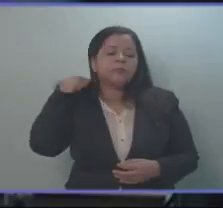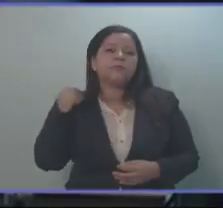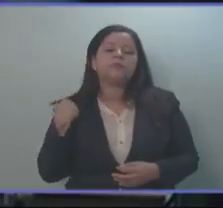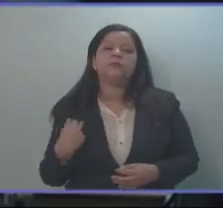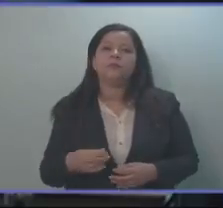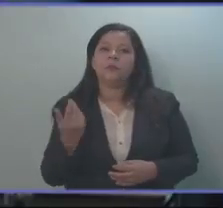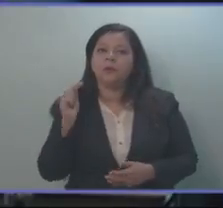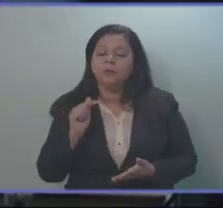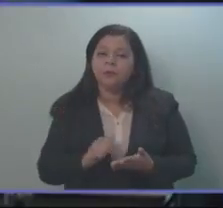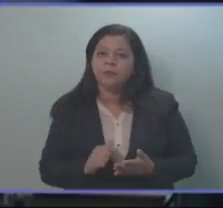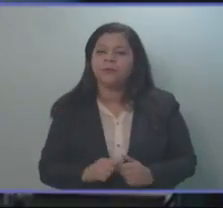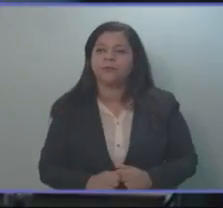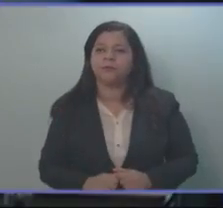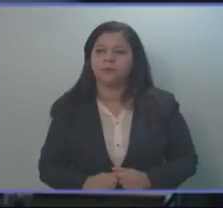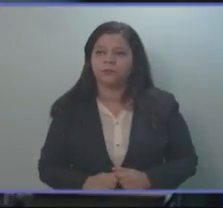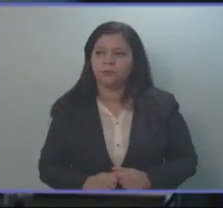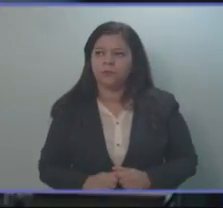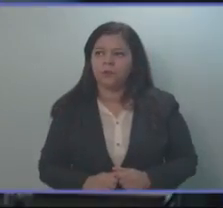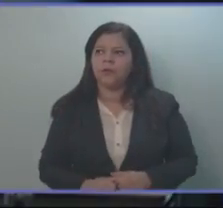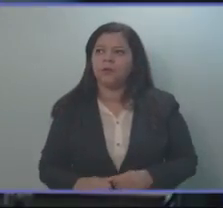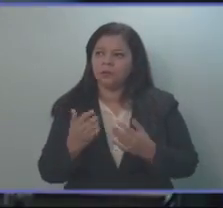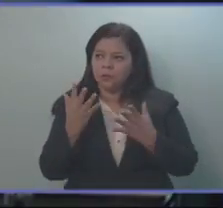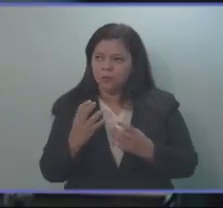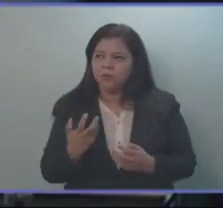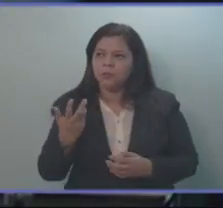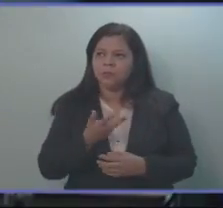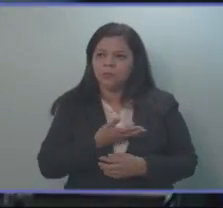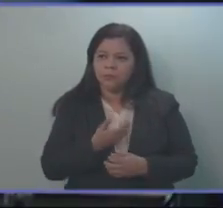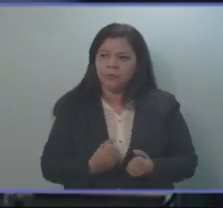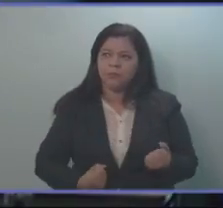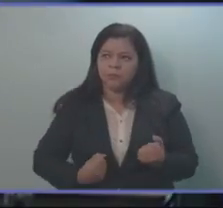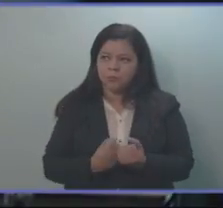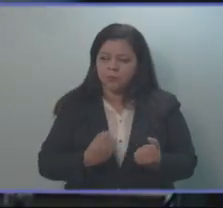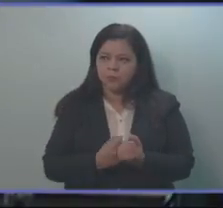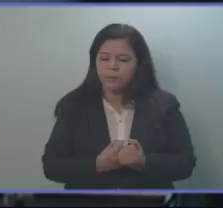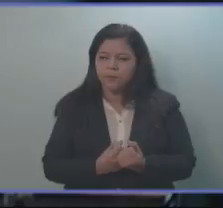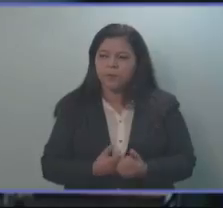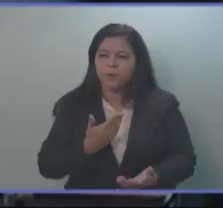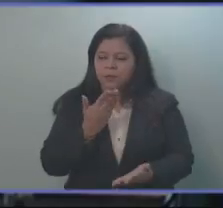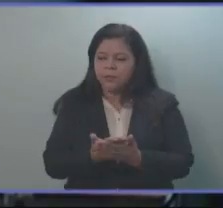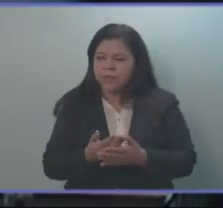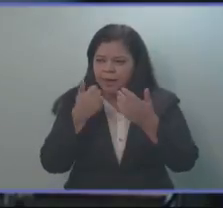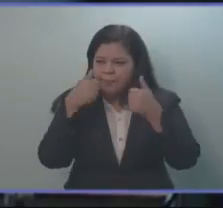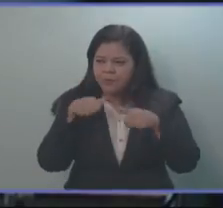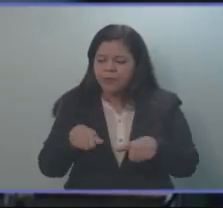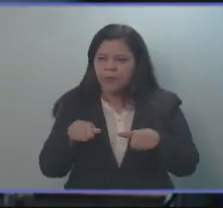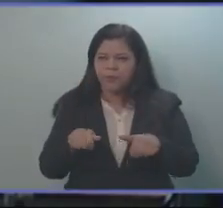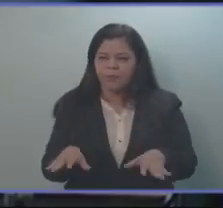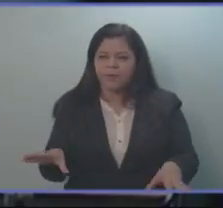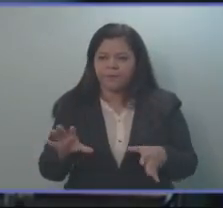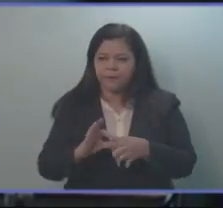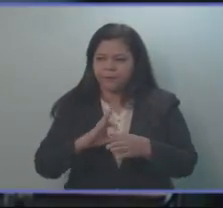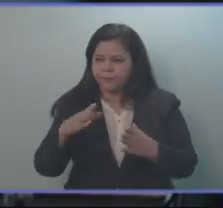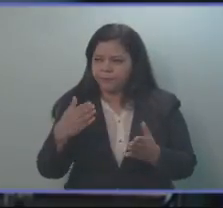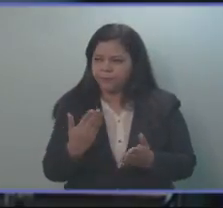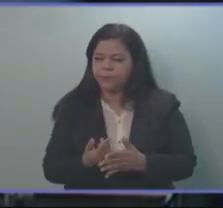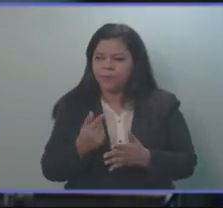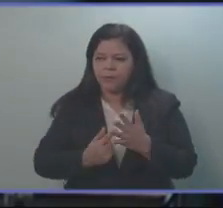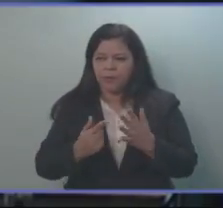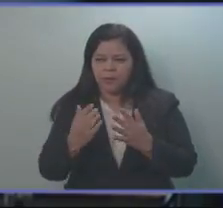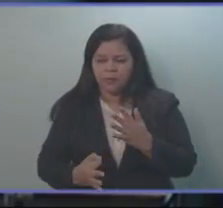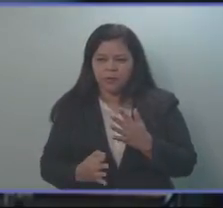Para lo cual, pues, tomo a bien respaldar esta propuesta que se busca reformar la ley especial